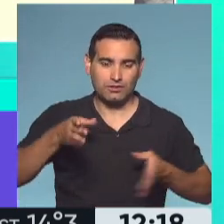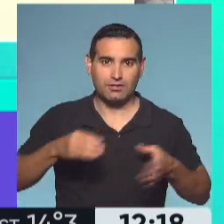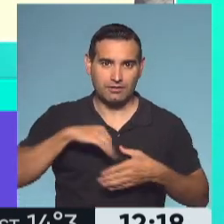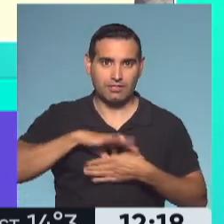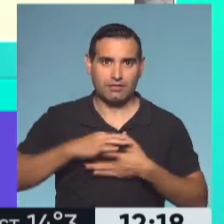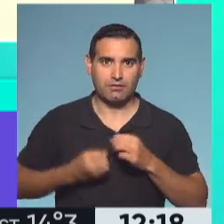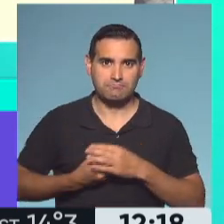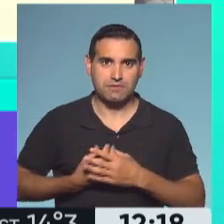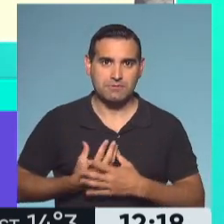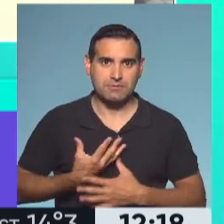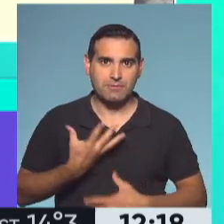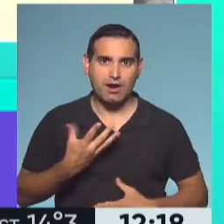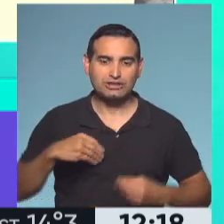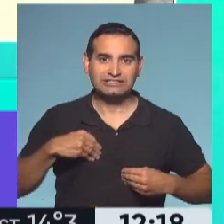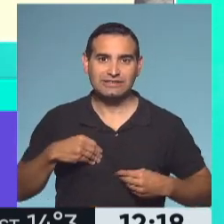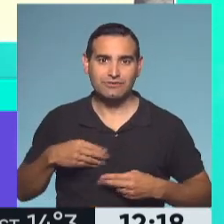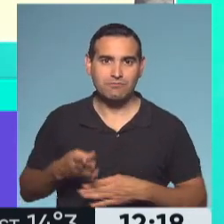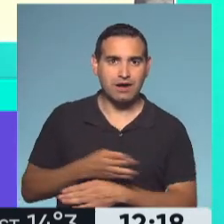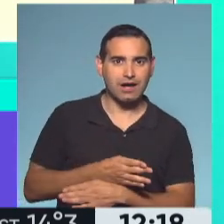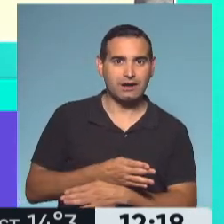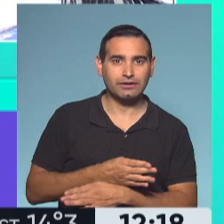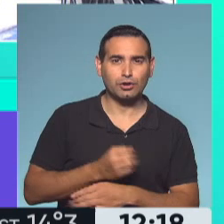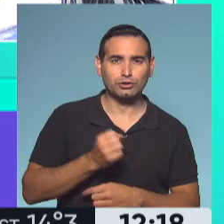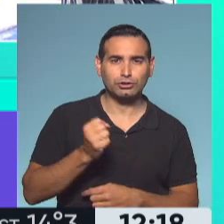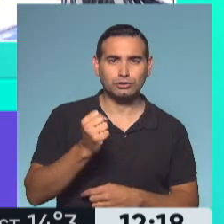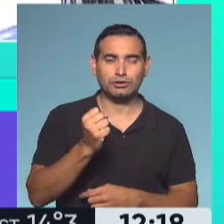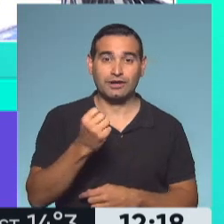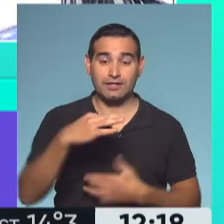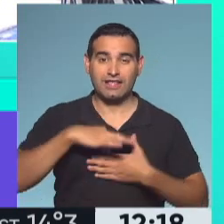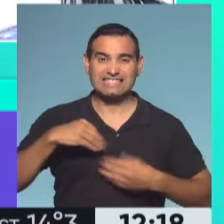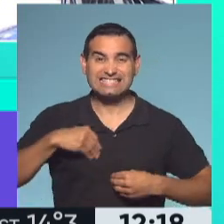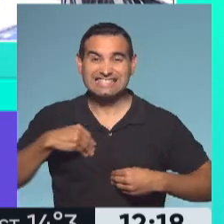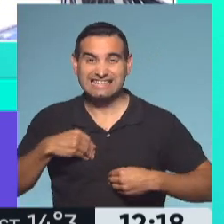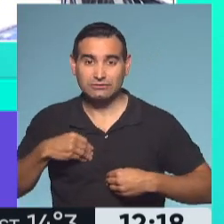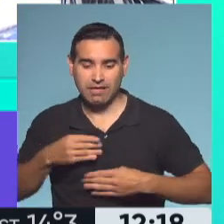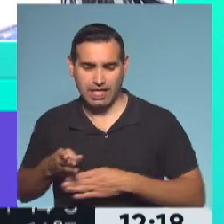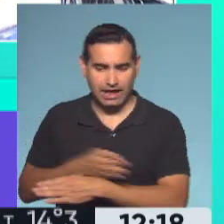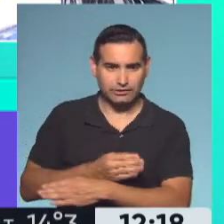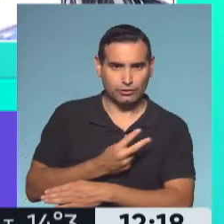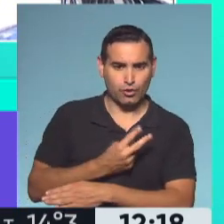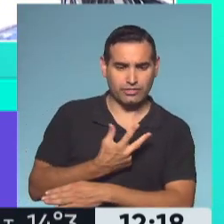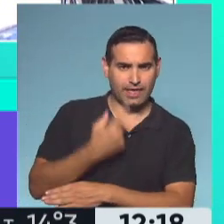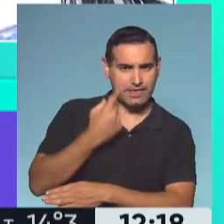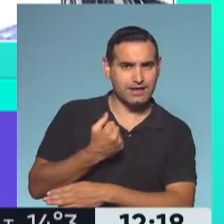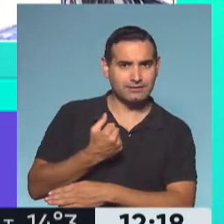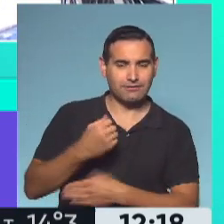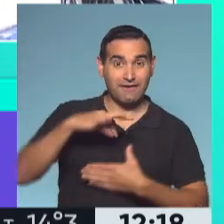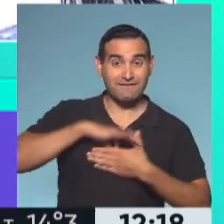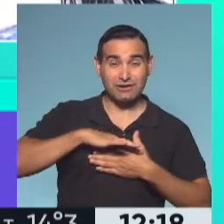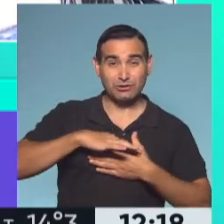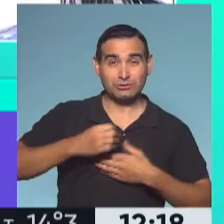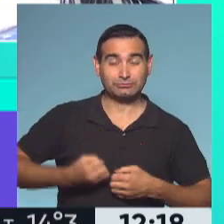incubación o presintomáticos, es decir, 2 o 3 días antes de que puedan tener algún síntoma, ya tienen un nivel de virus que